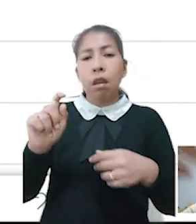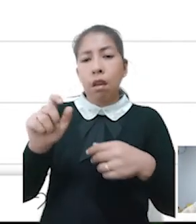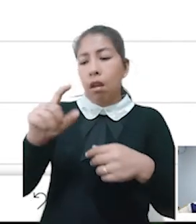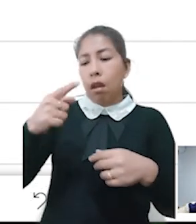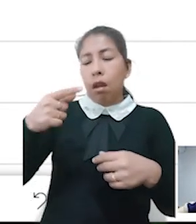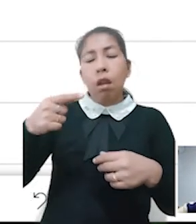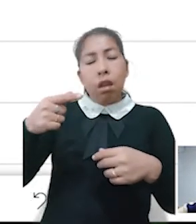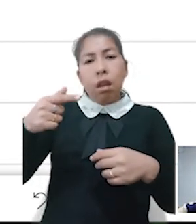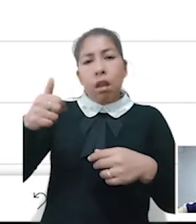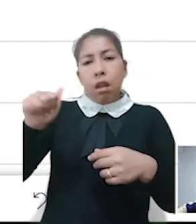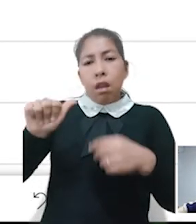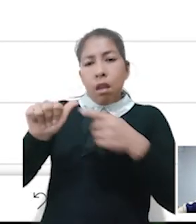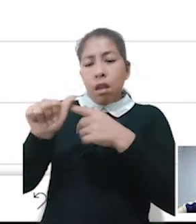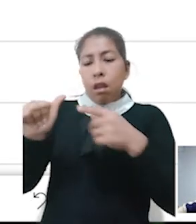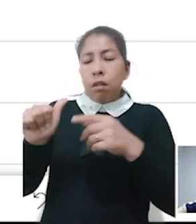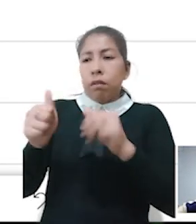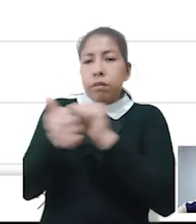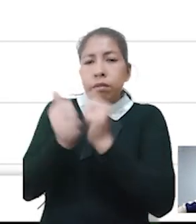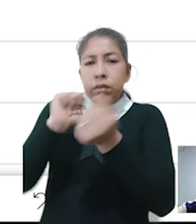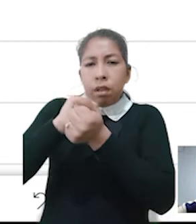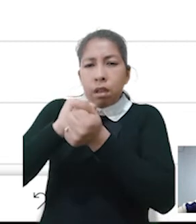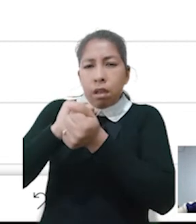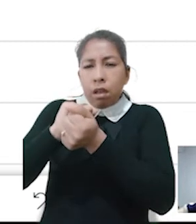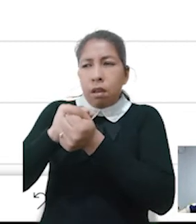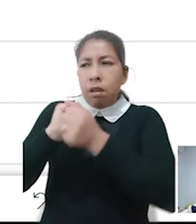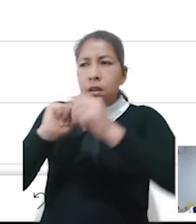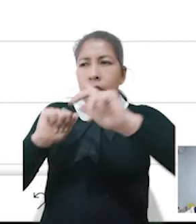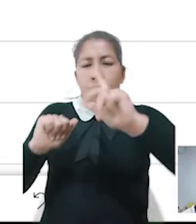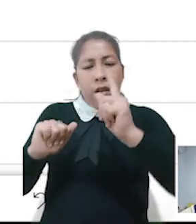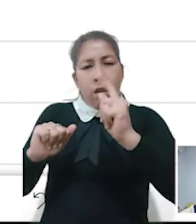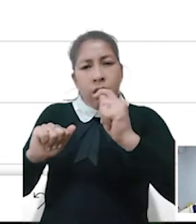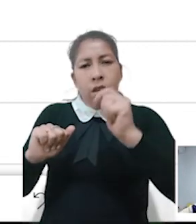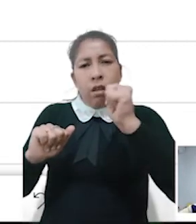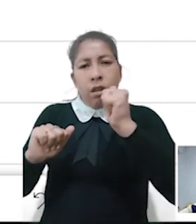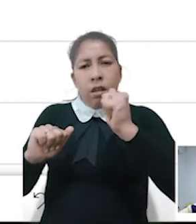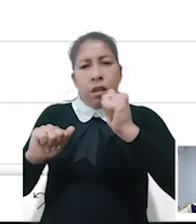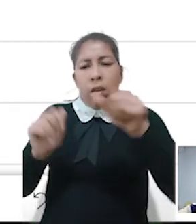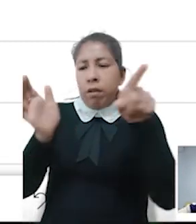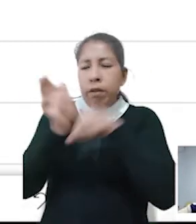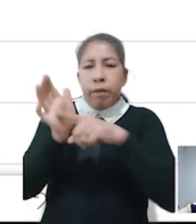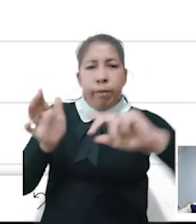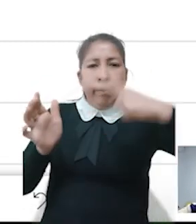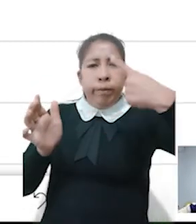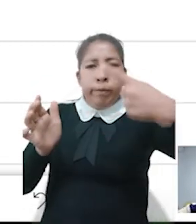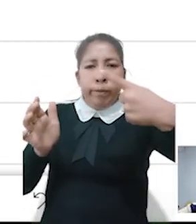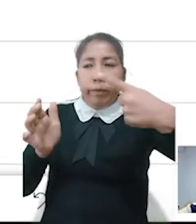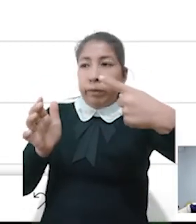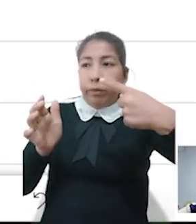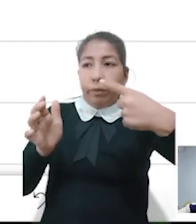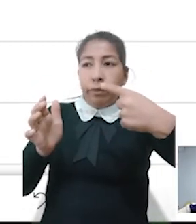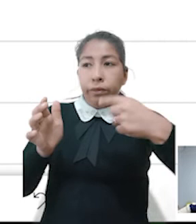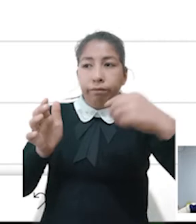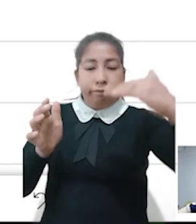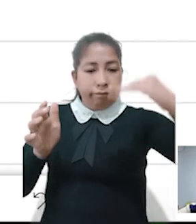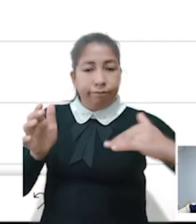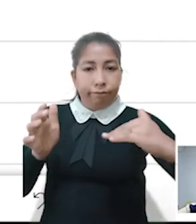un arco tangente al otro lado, voy a anotar tangente a la menos 1, que es arco tangente del valor del